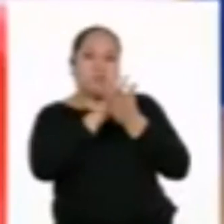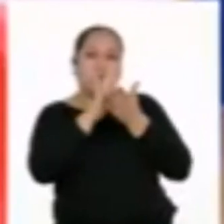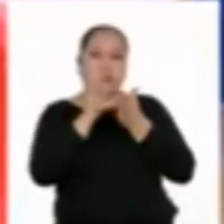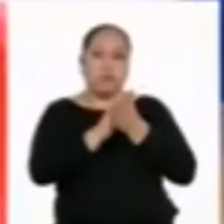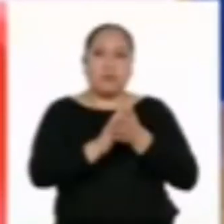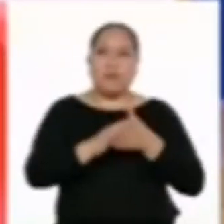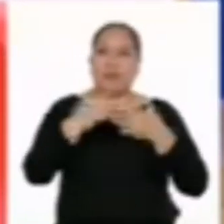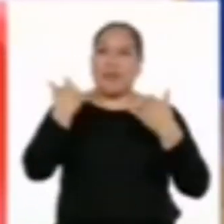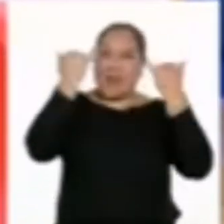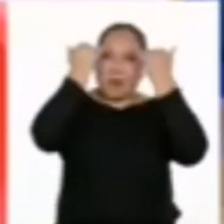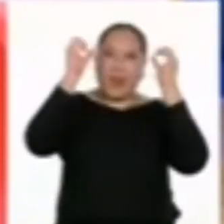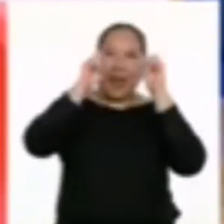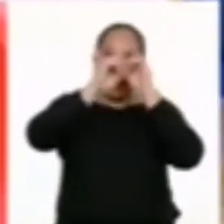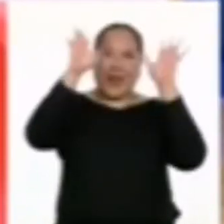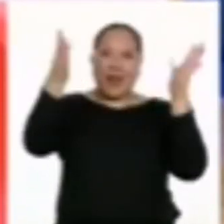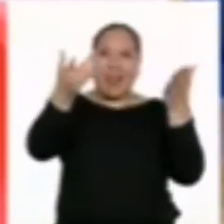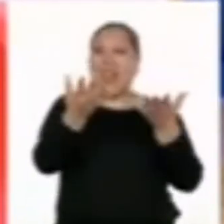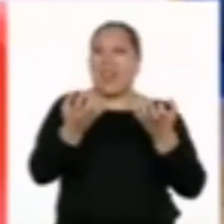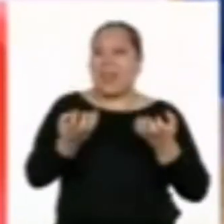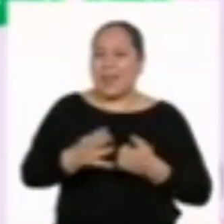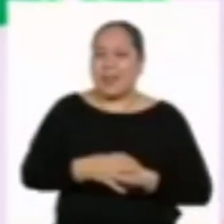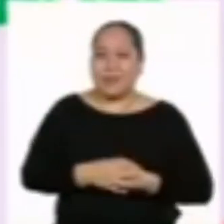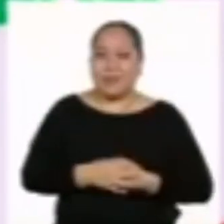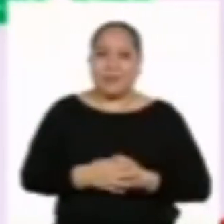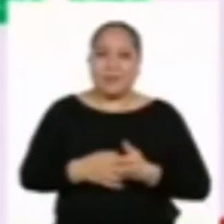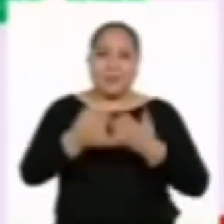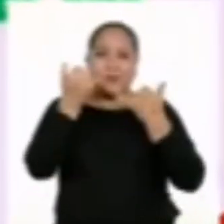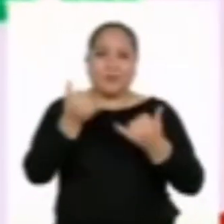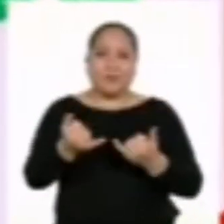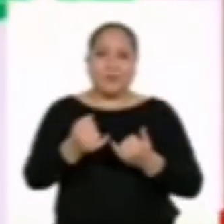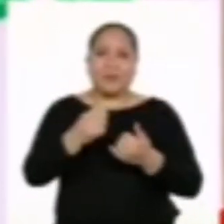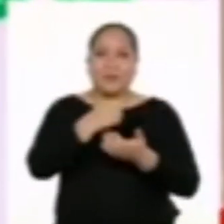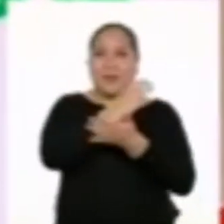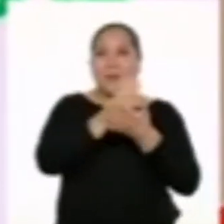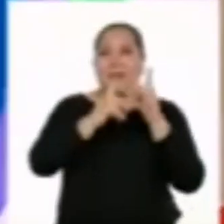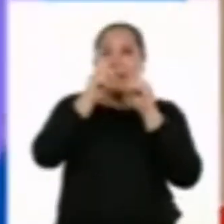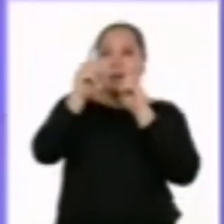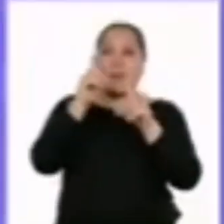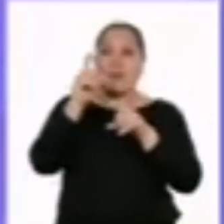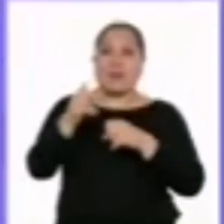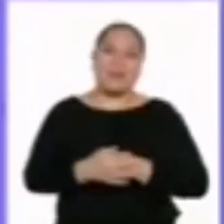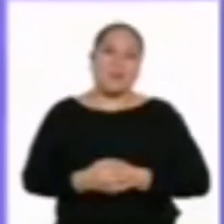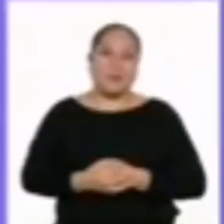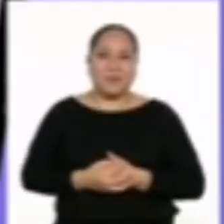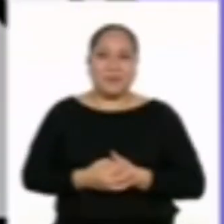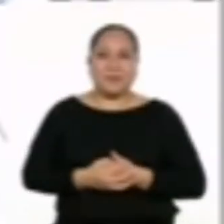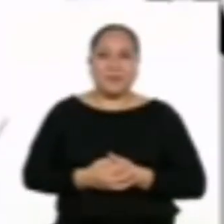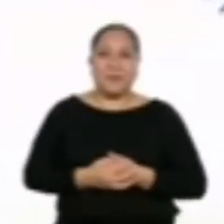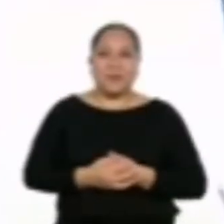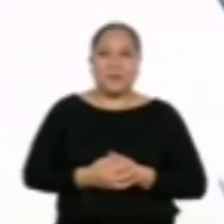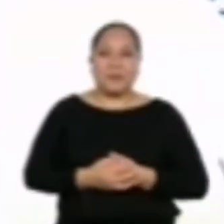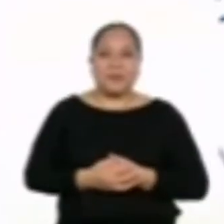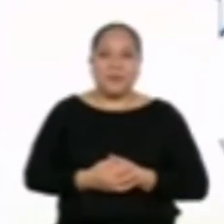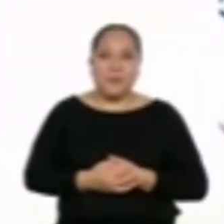lleguen con una idea más clara de lo que quieren. Ahora vamos con el bloque de preguntas.